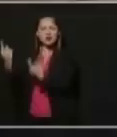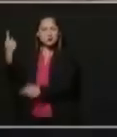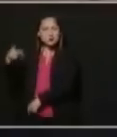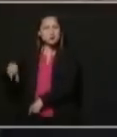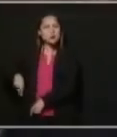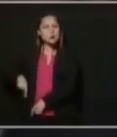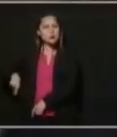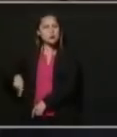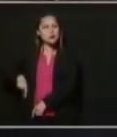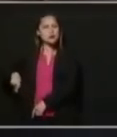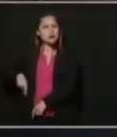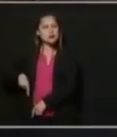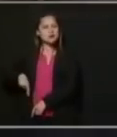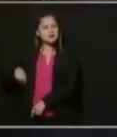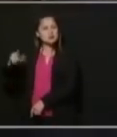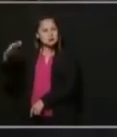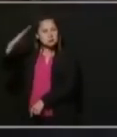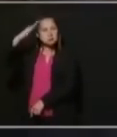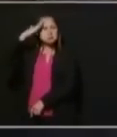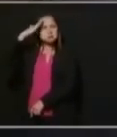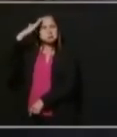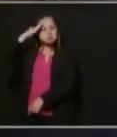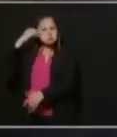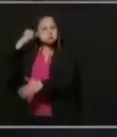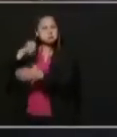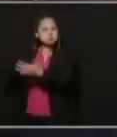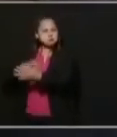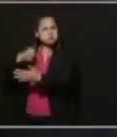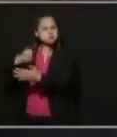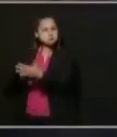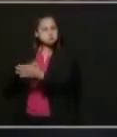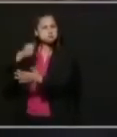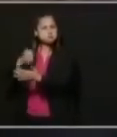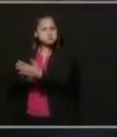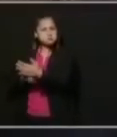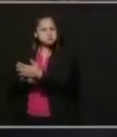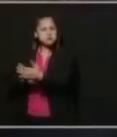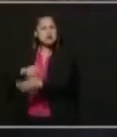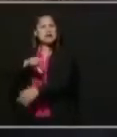desprenden, cuando gobernantes revolucionarios